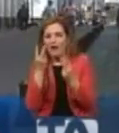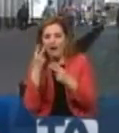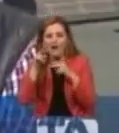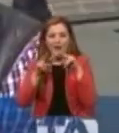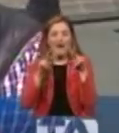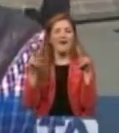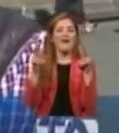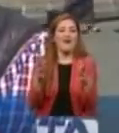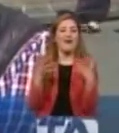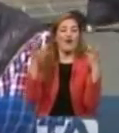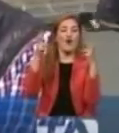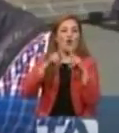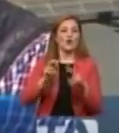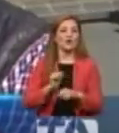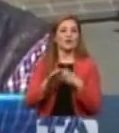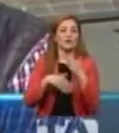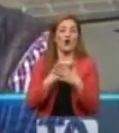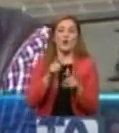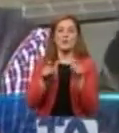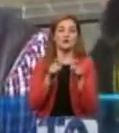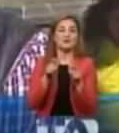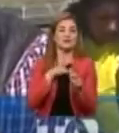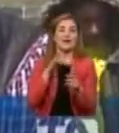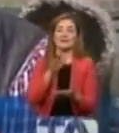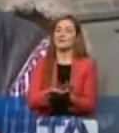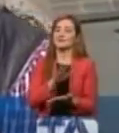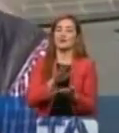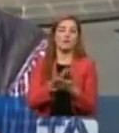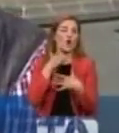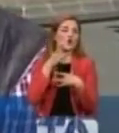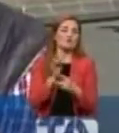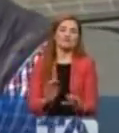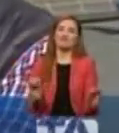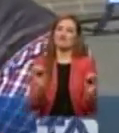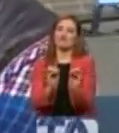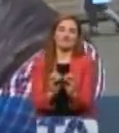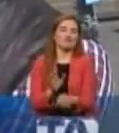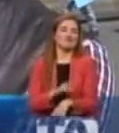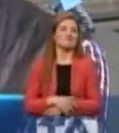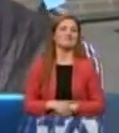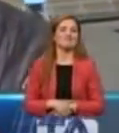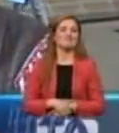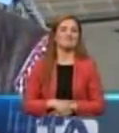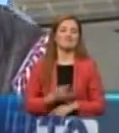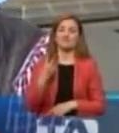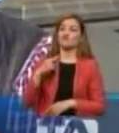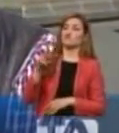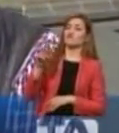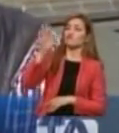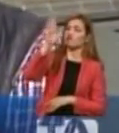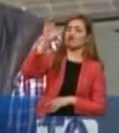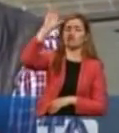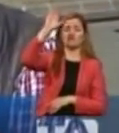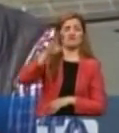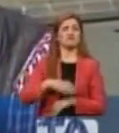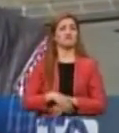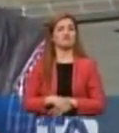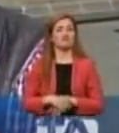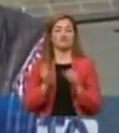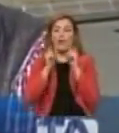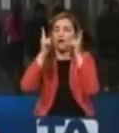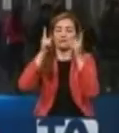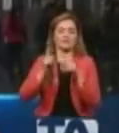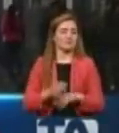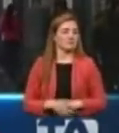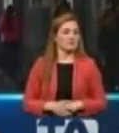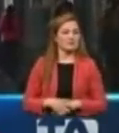extranjeros. La gente, todo tranquilo, me gusta mucho, ¿no? Muy, las impresiones culturales muy